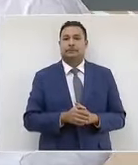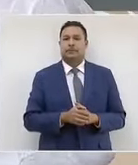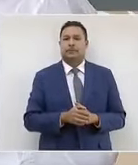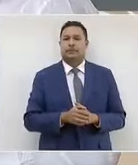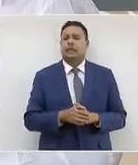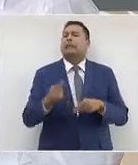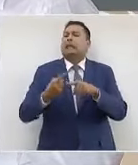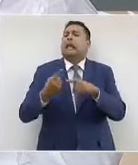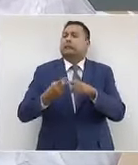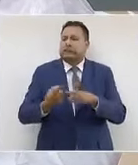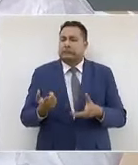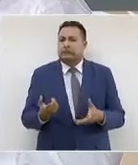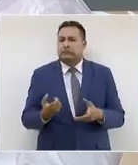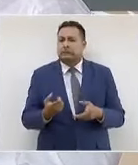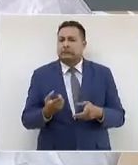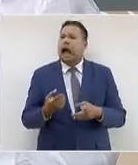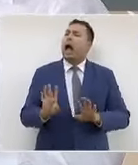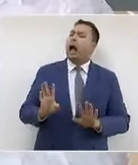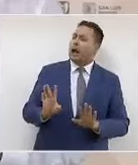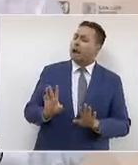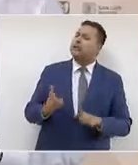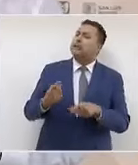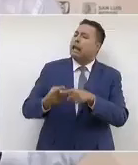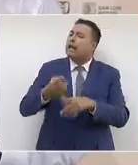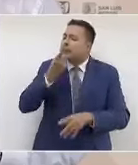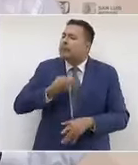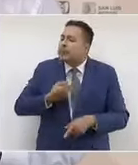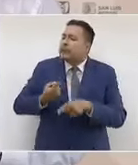¿Quiénes son, según tú, los bandidos?